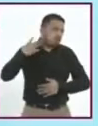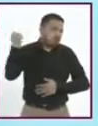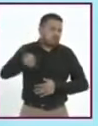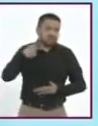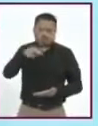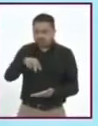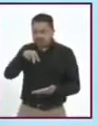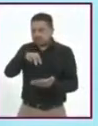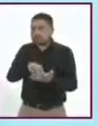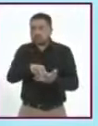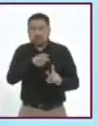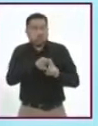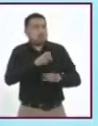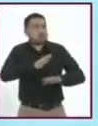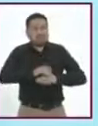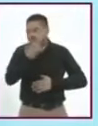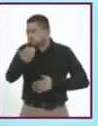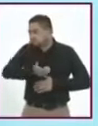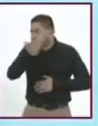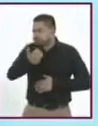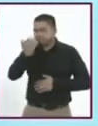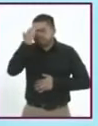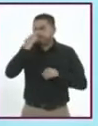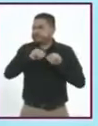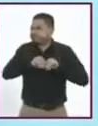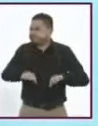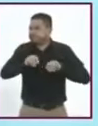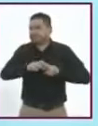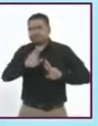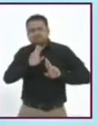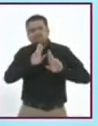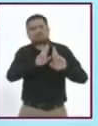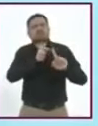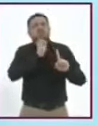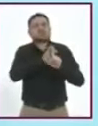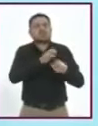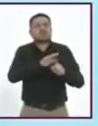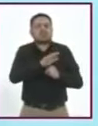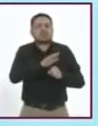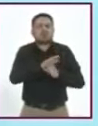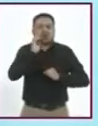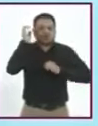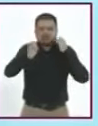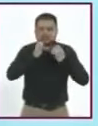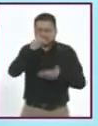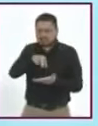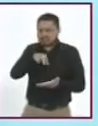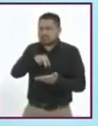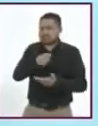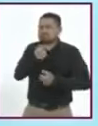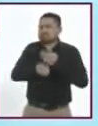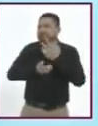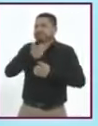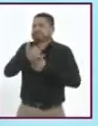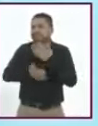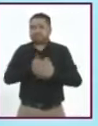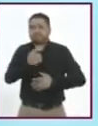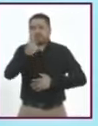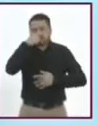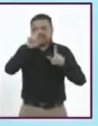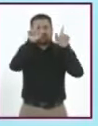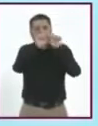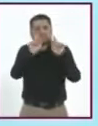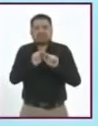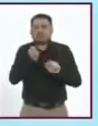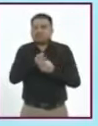conferencias, aunque la manera más común de dar a conocer los resultados es por medio de la exposición verbal. Para